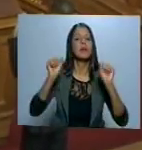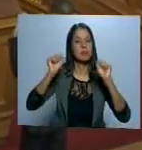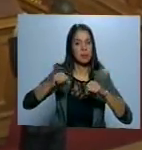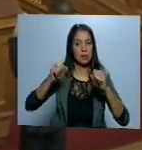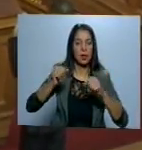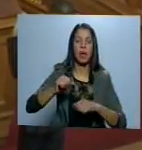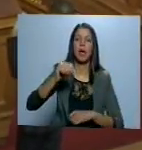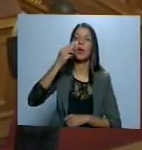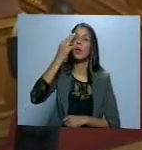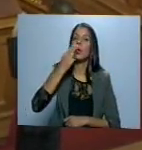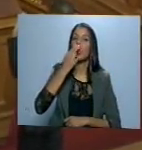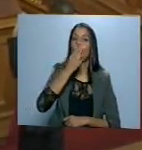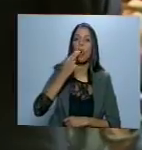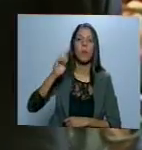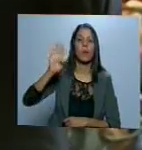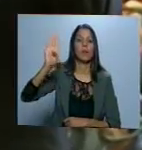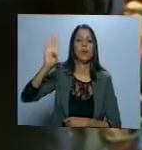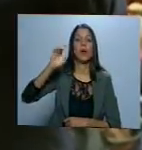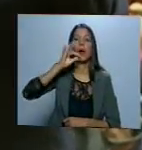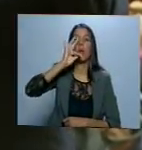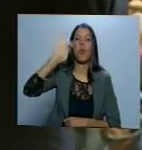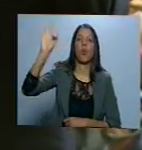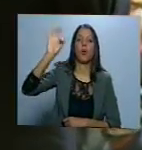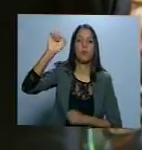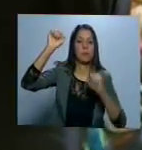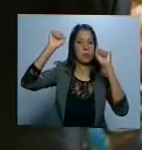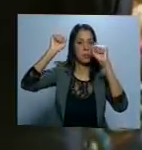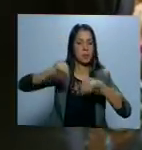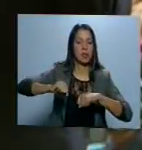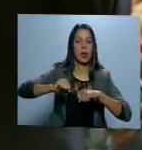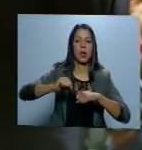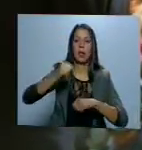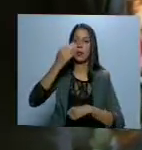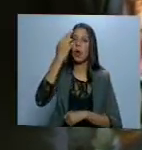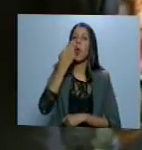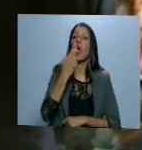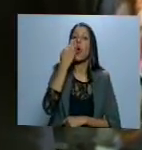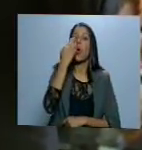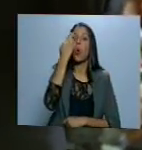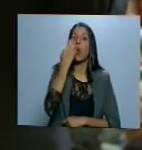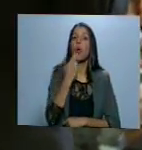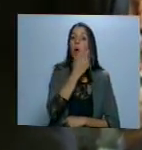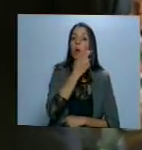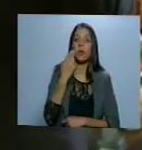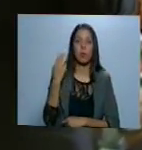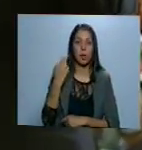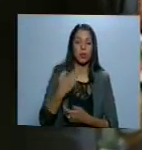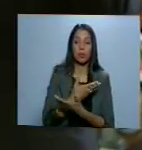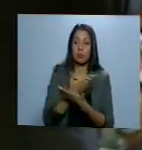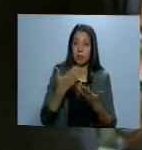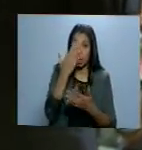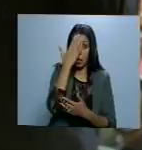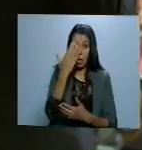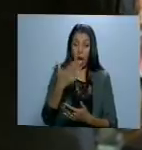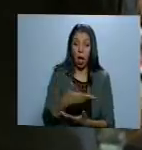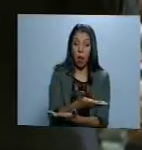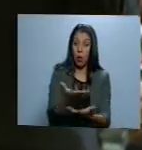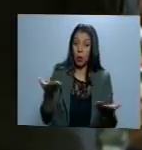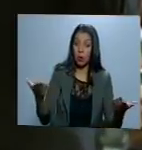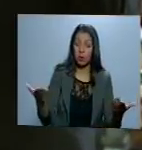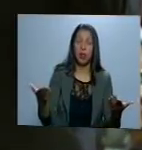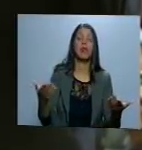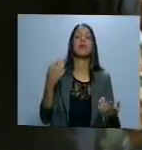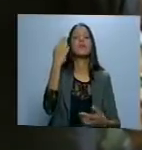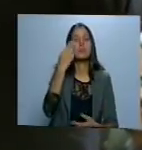Lo juro y me comprometo delante de esta gloriosa Asamblea Nacional Constituyente. Juro